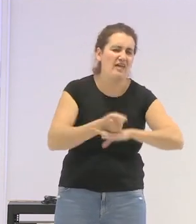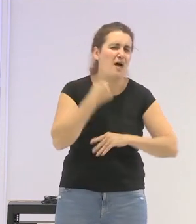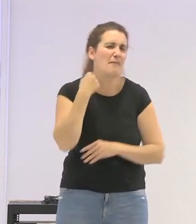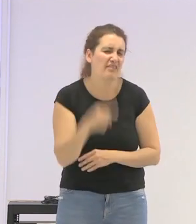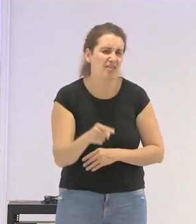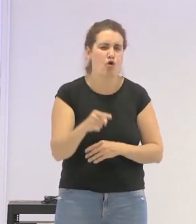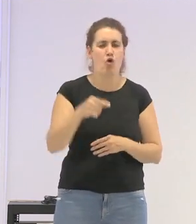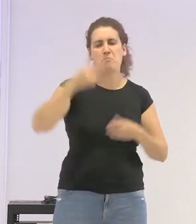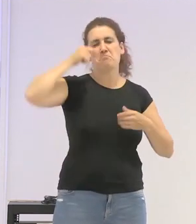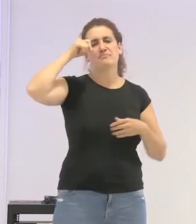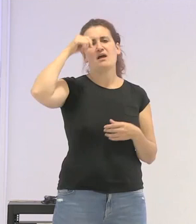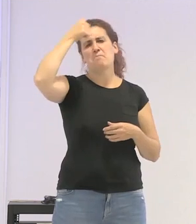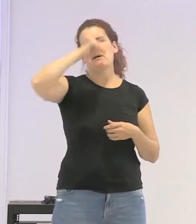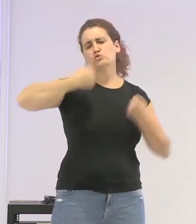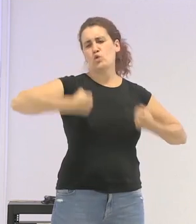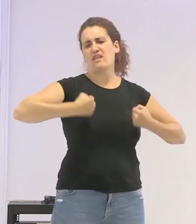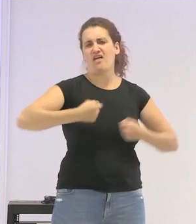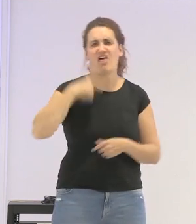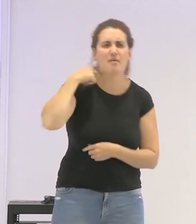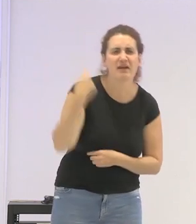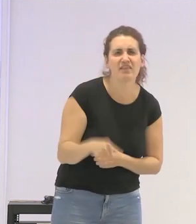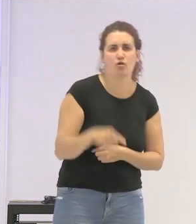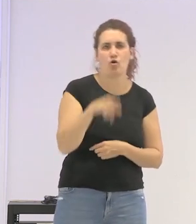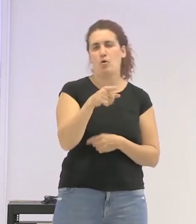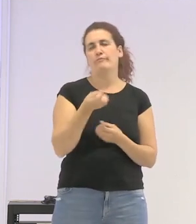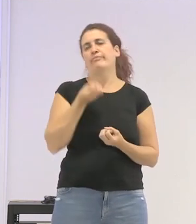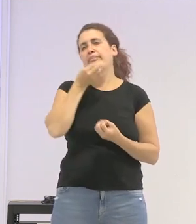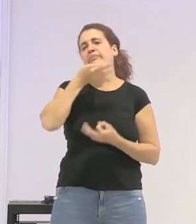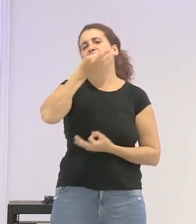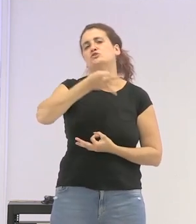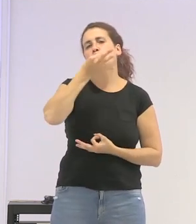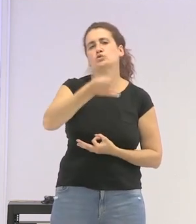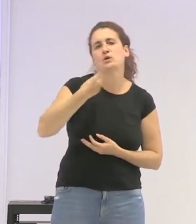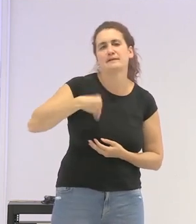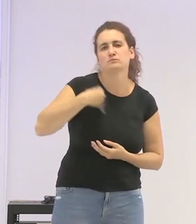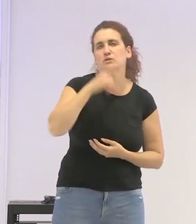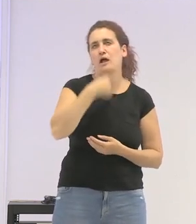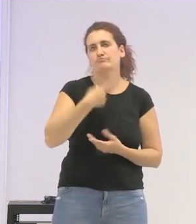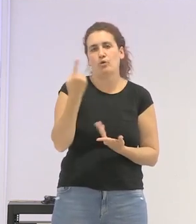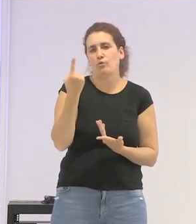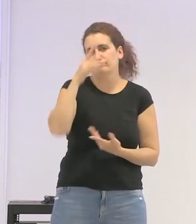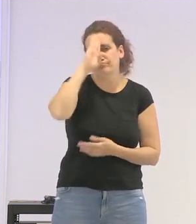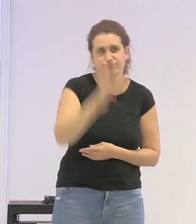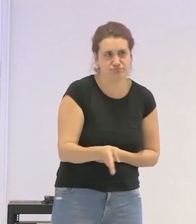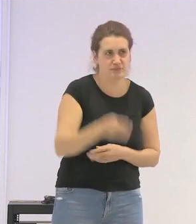debería articular la nación, etc. Entonces, bueno, con este discurso tan, digamos, radical,